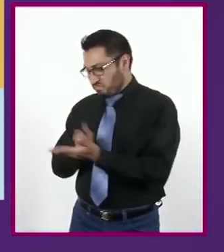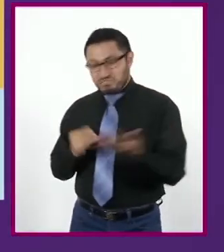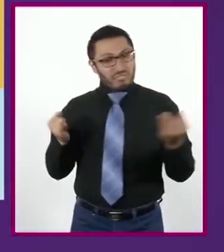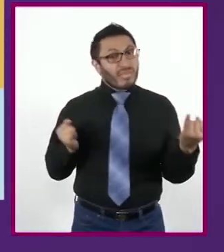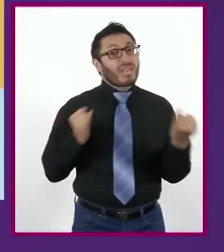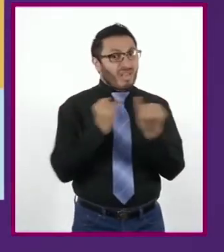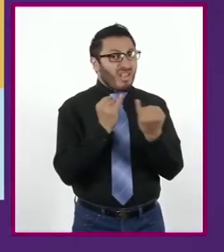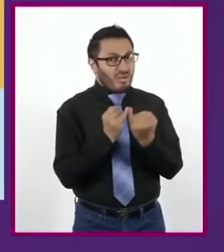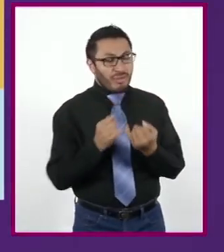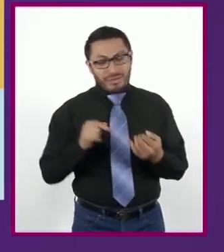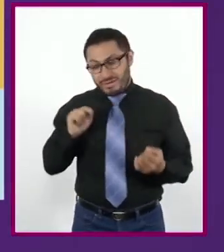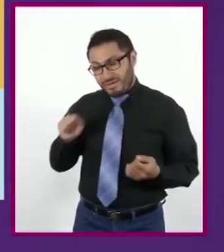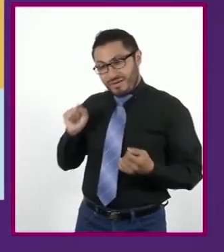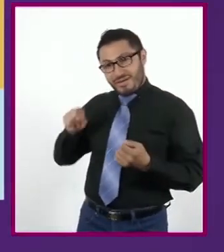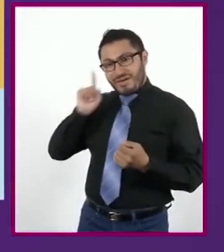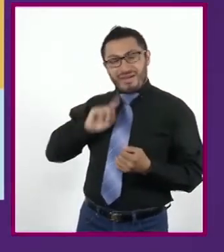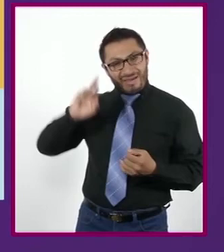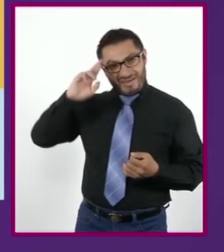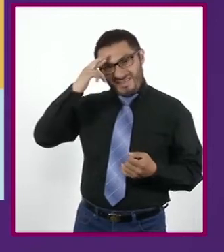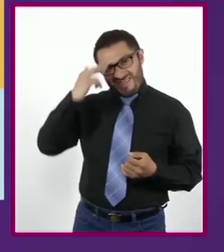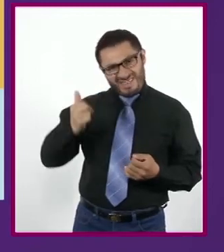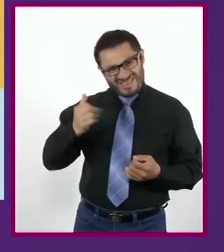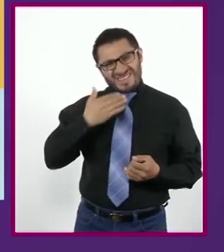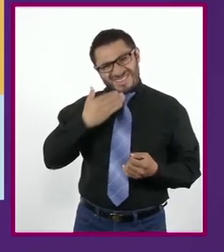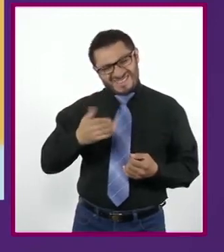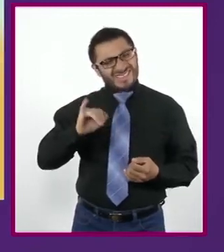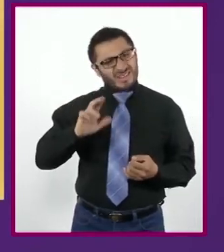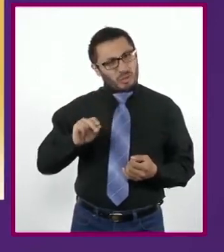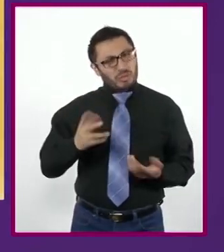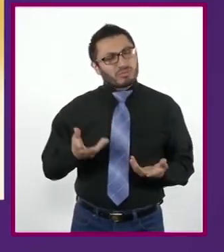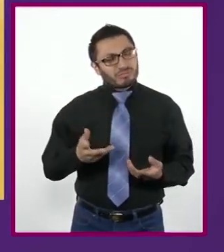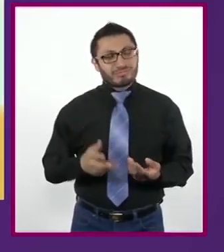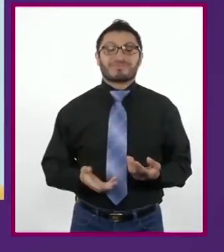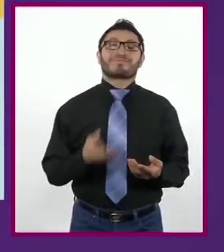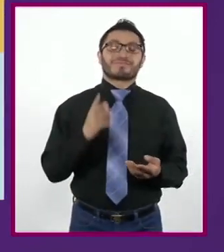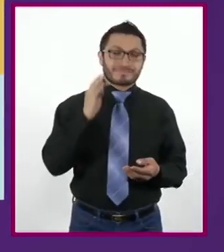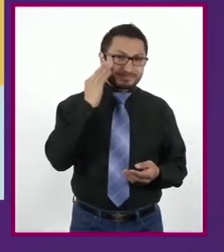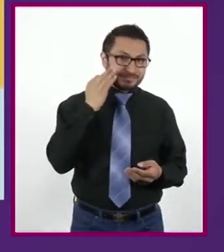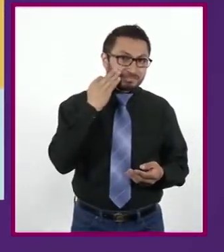¿Tiene razón Camila? Vamos a resolverlo.